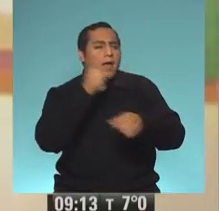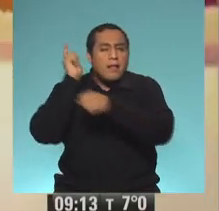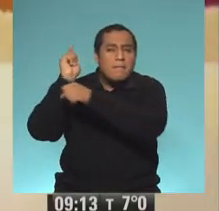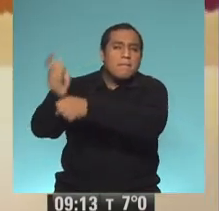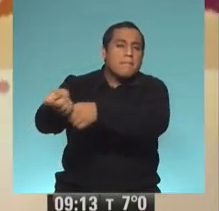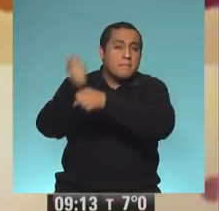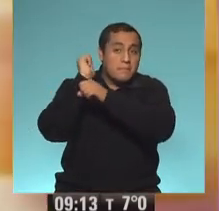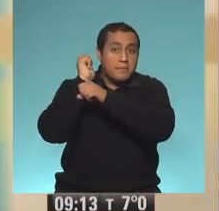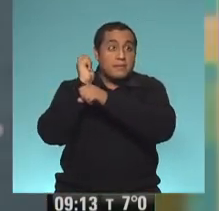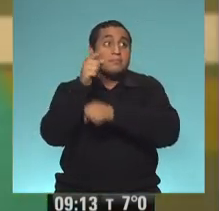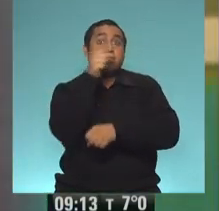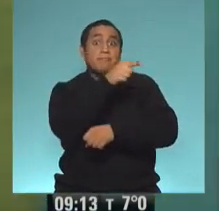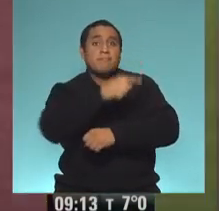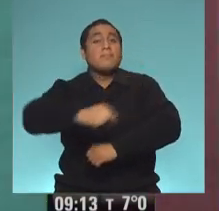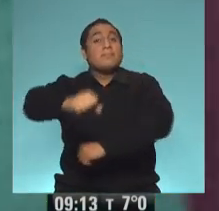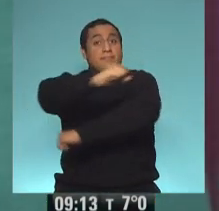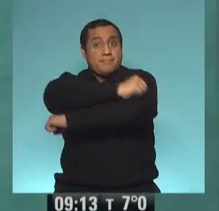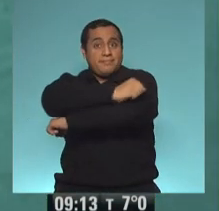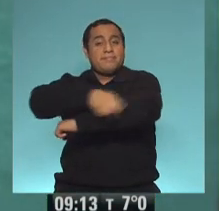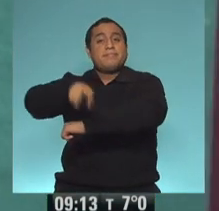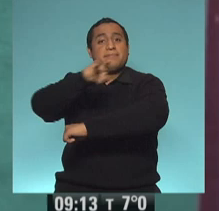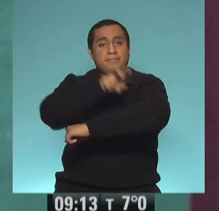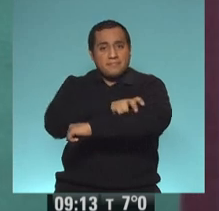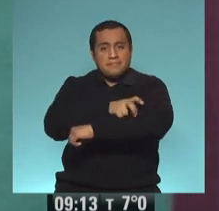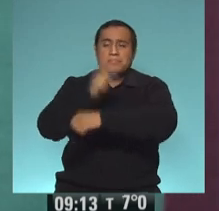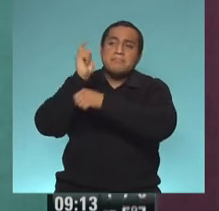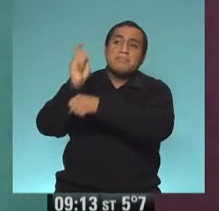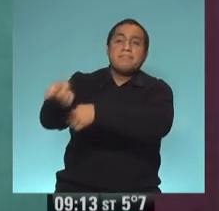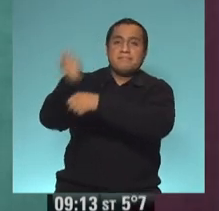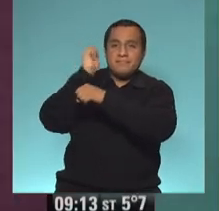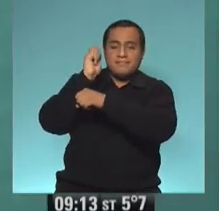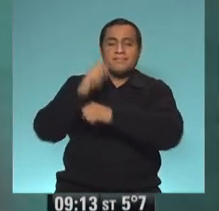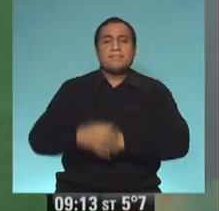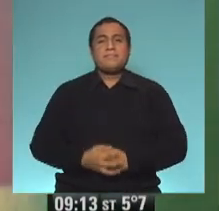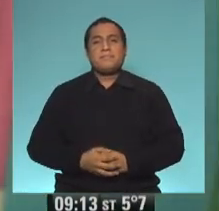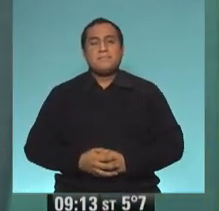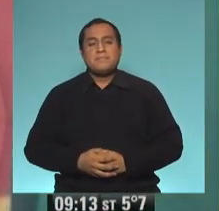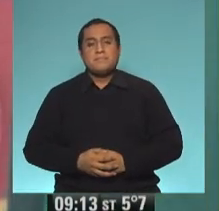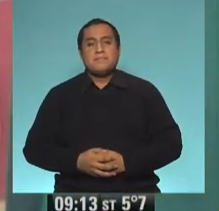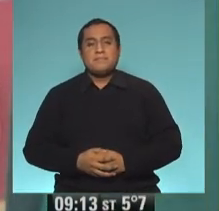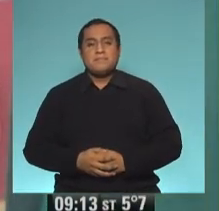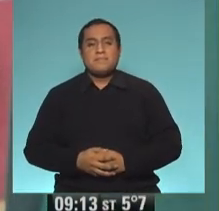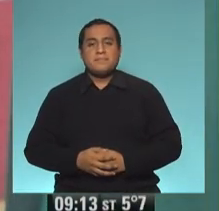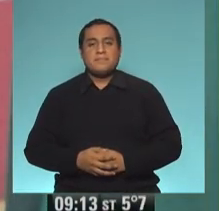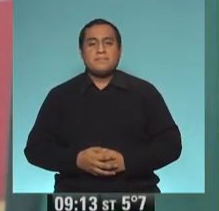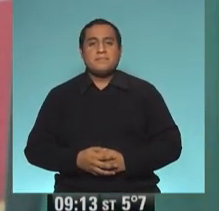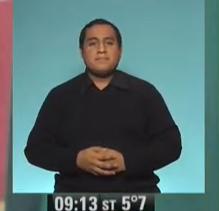pesa, allí, allí, sentado en su ventana. El gato no